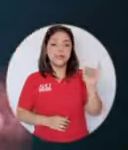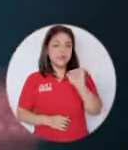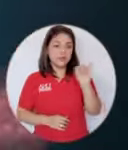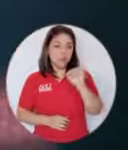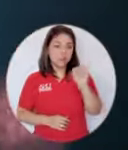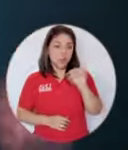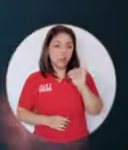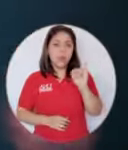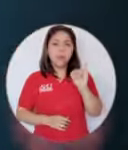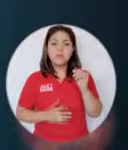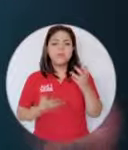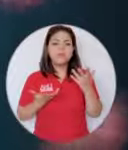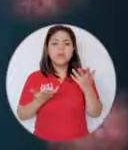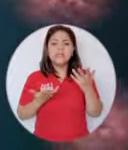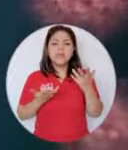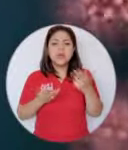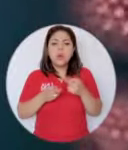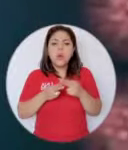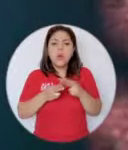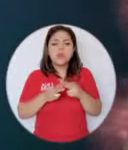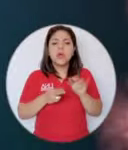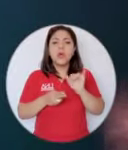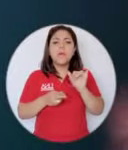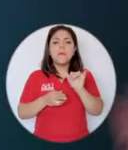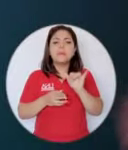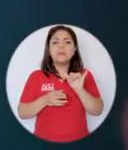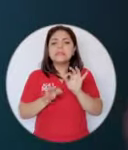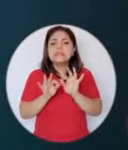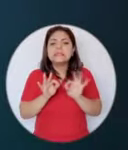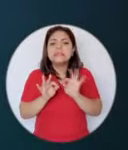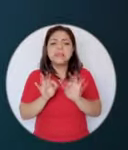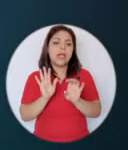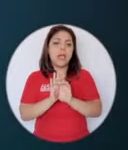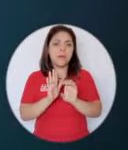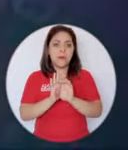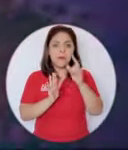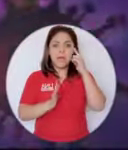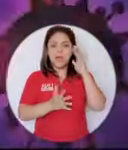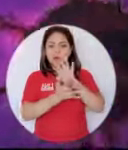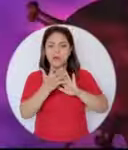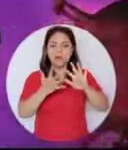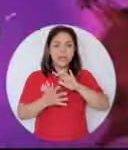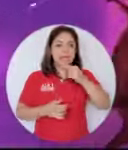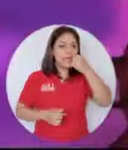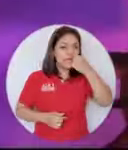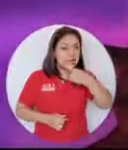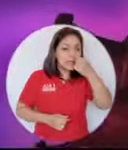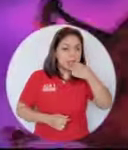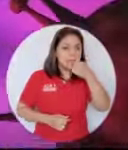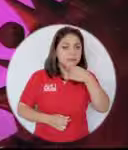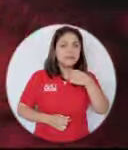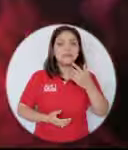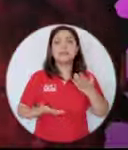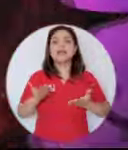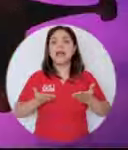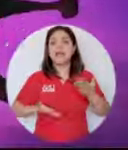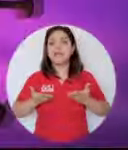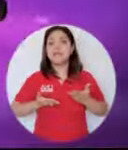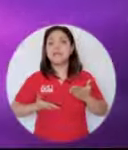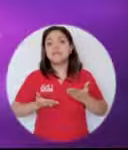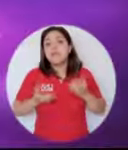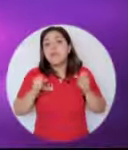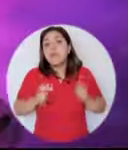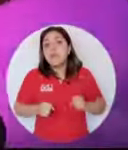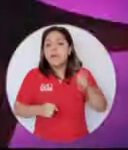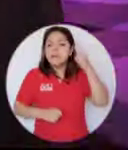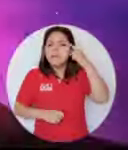pueden, digamos, confundir con una gripe, que depende del lugar en donde se viva, se pueden confundir inclusive con